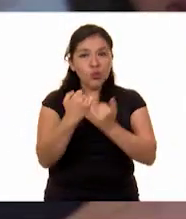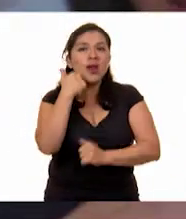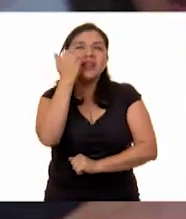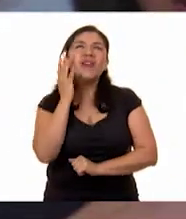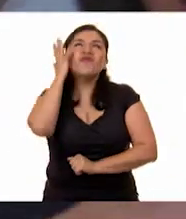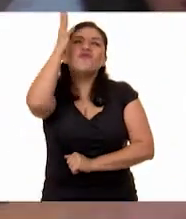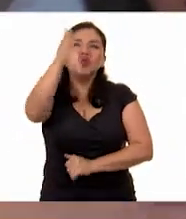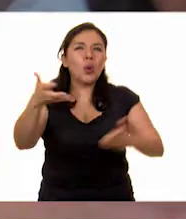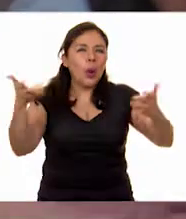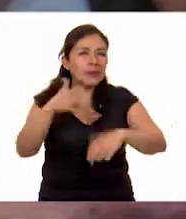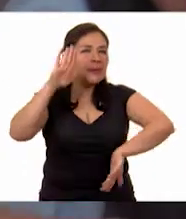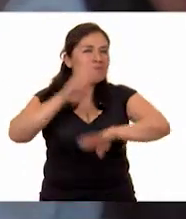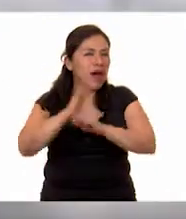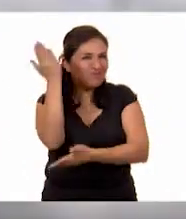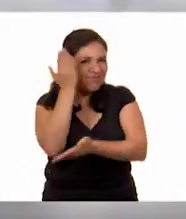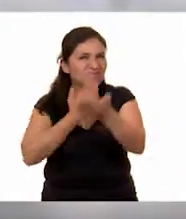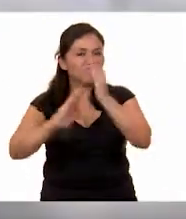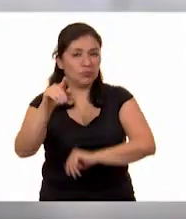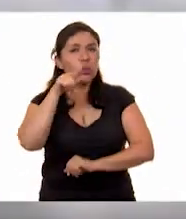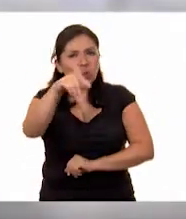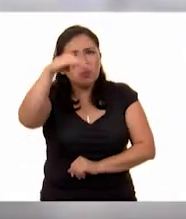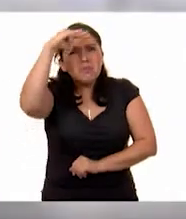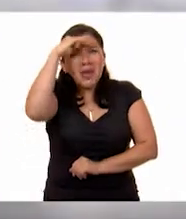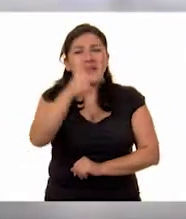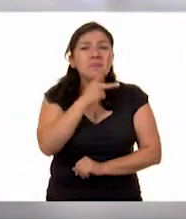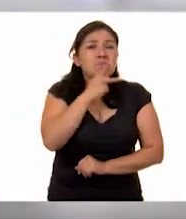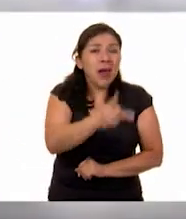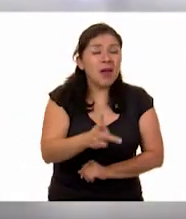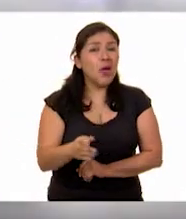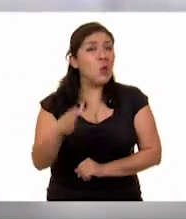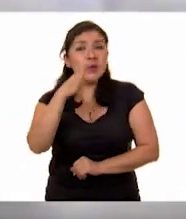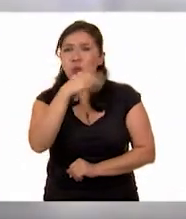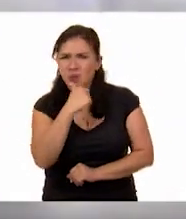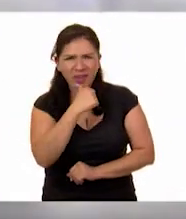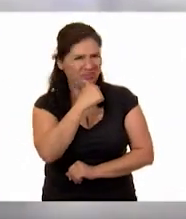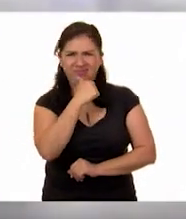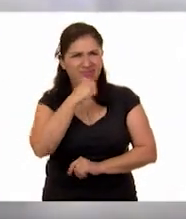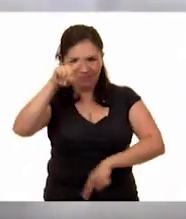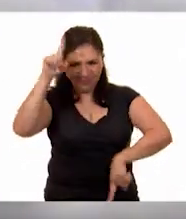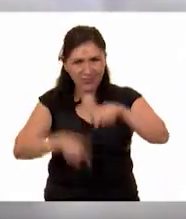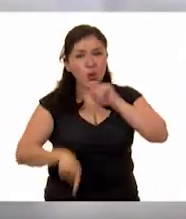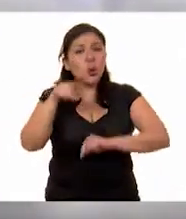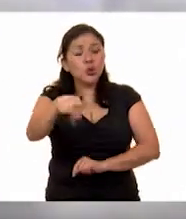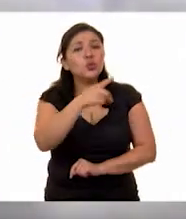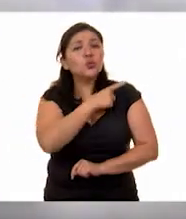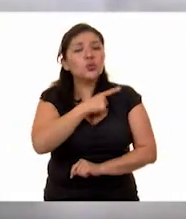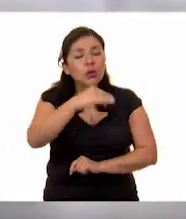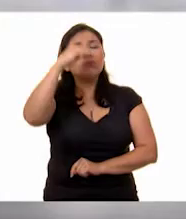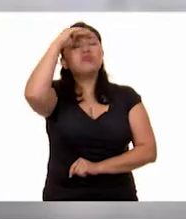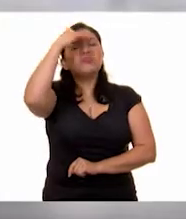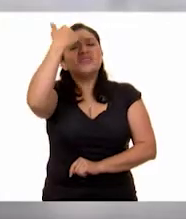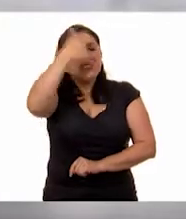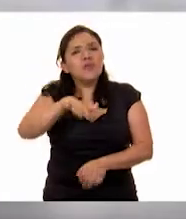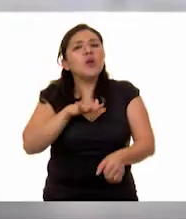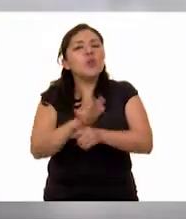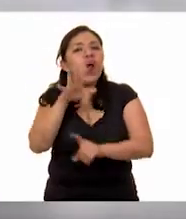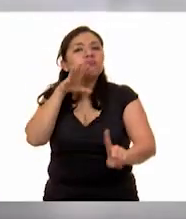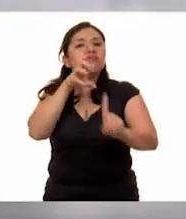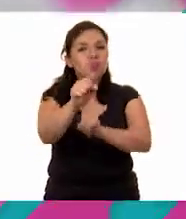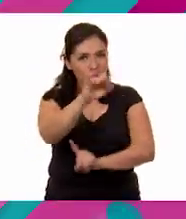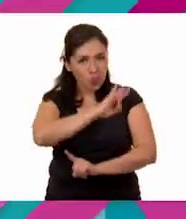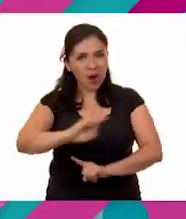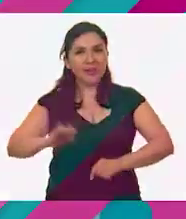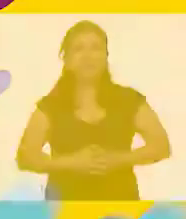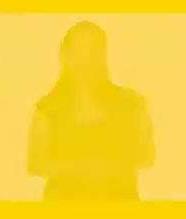gustaría llegar muy lejos. Que en tu vocabulario no exista el no se puede, porque solamente tú sabes hasta dónde puedes